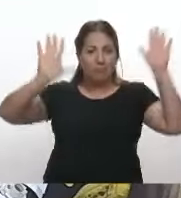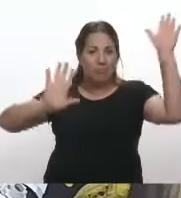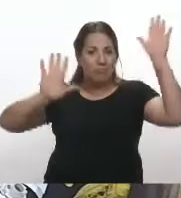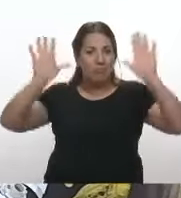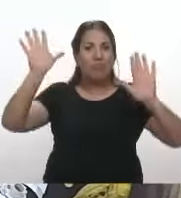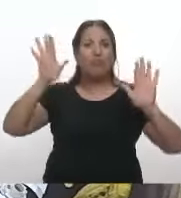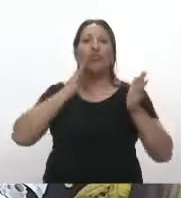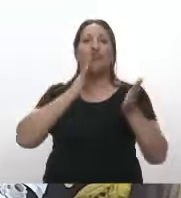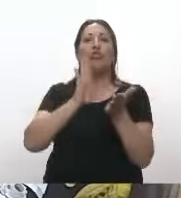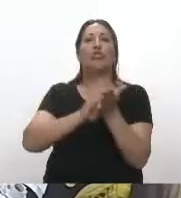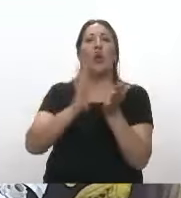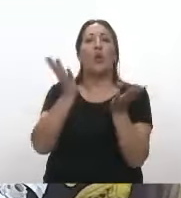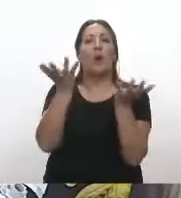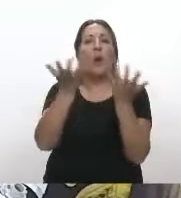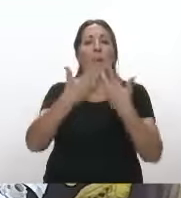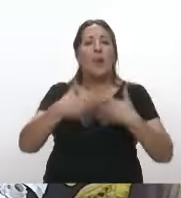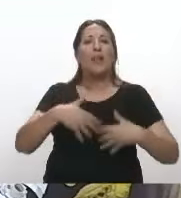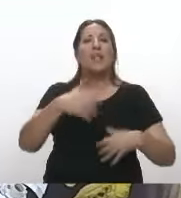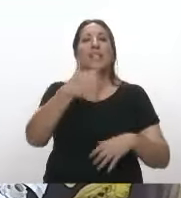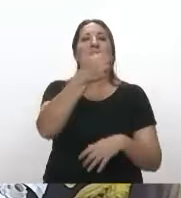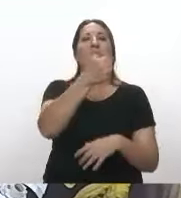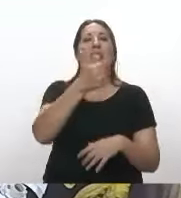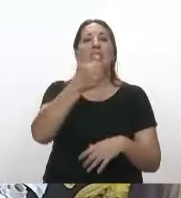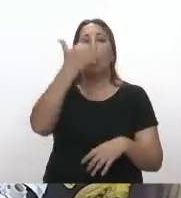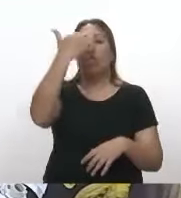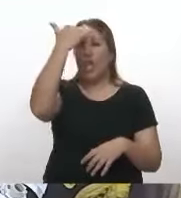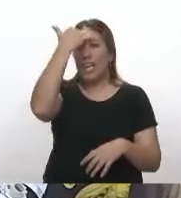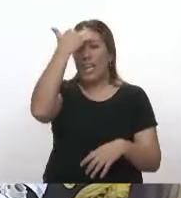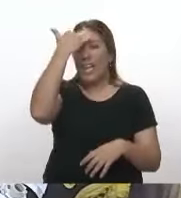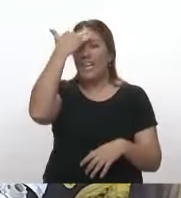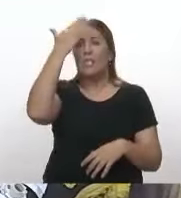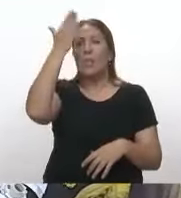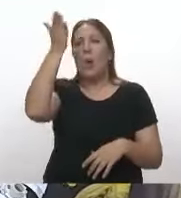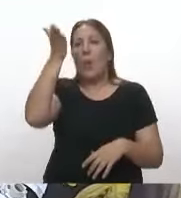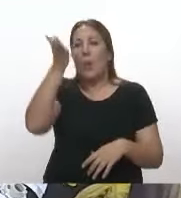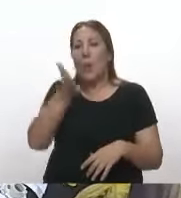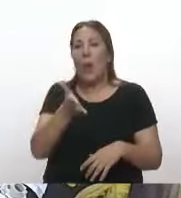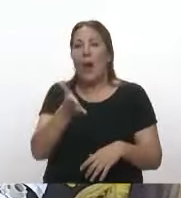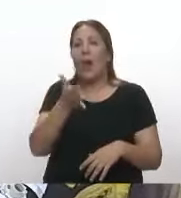afirmativamente al aumento. Todo el PRO y La Libertad Avanza, por otra parte, votaron en contra.